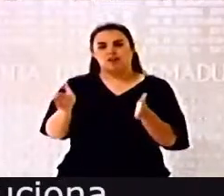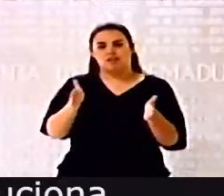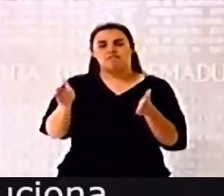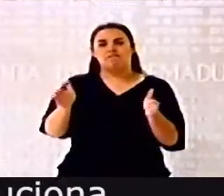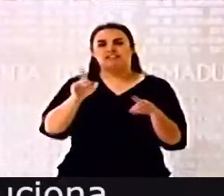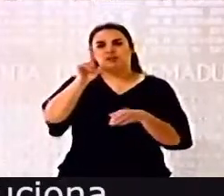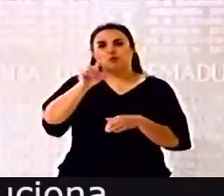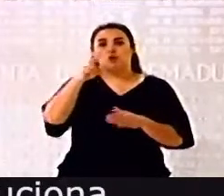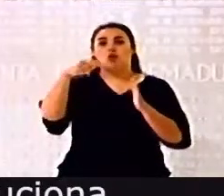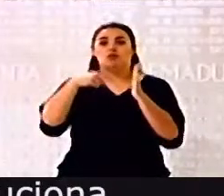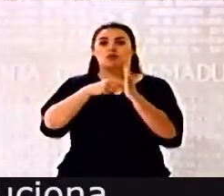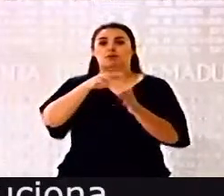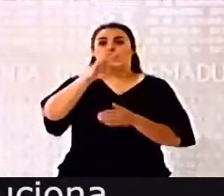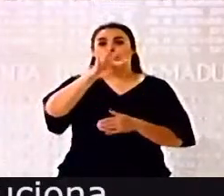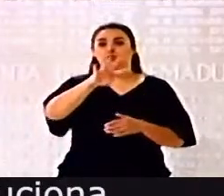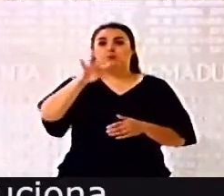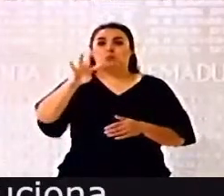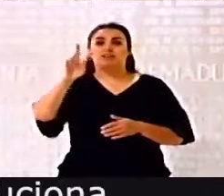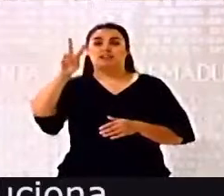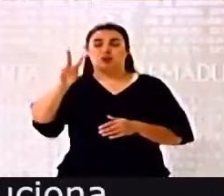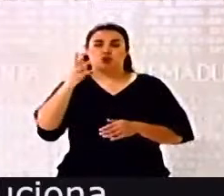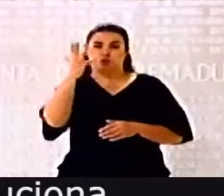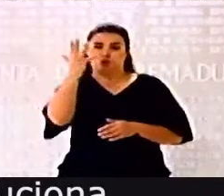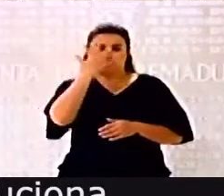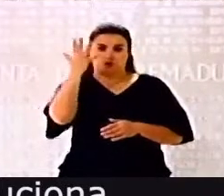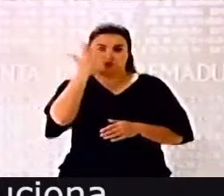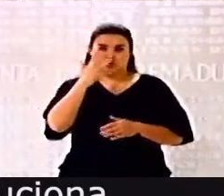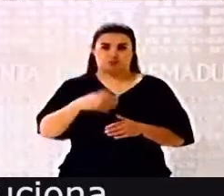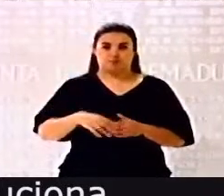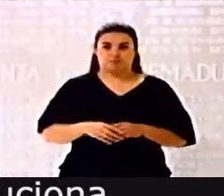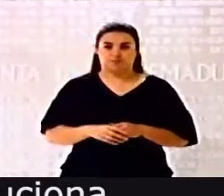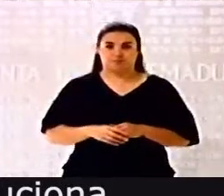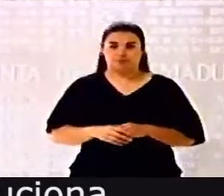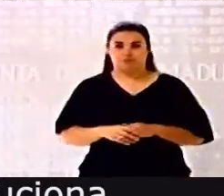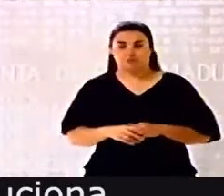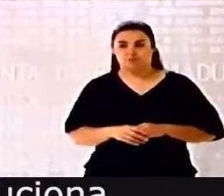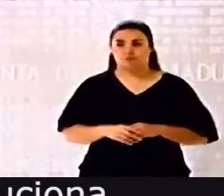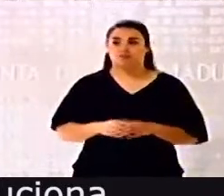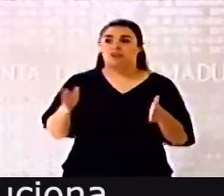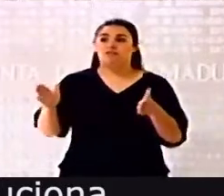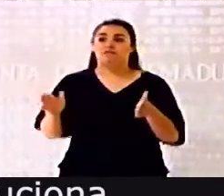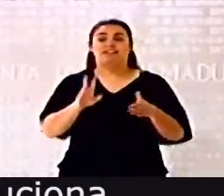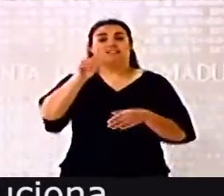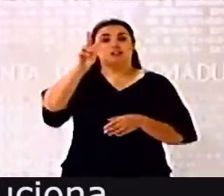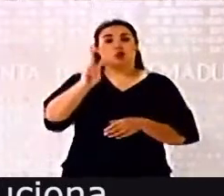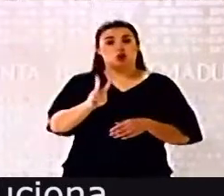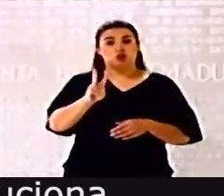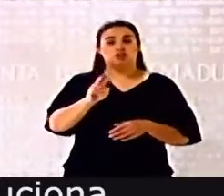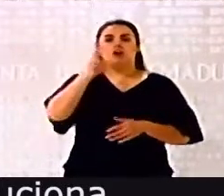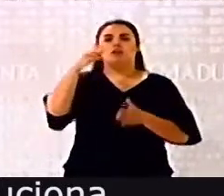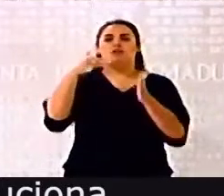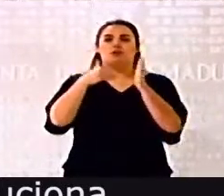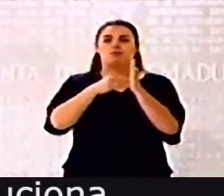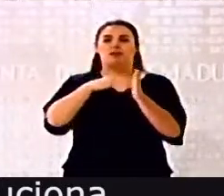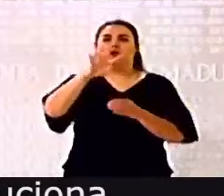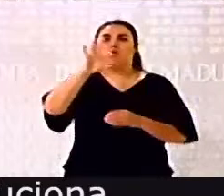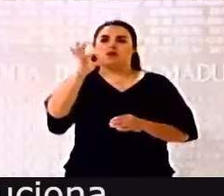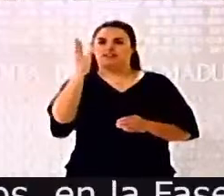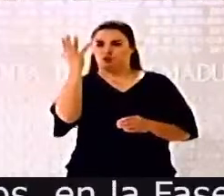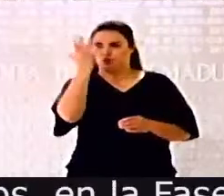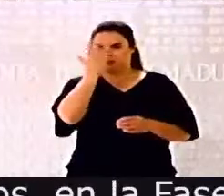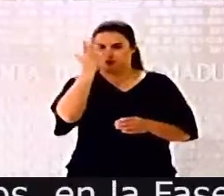1, 2.442 sospechosos. En la fase 2 hemos tenido 2.040